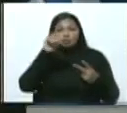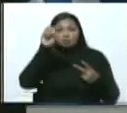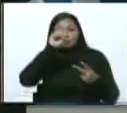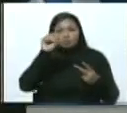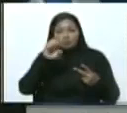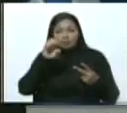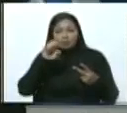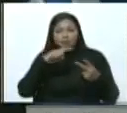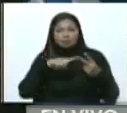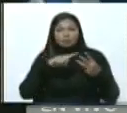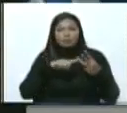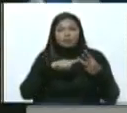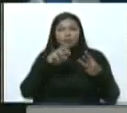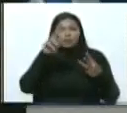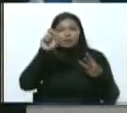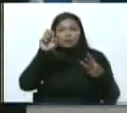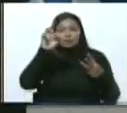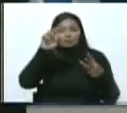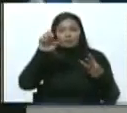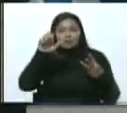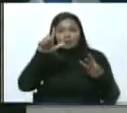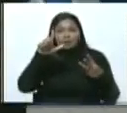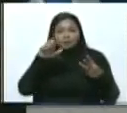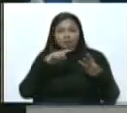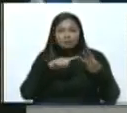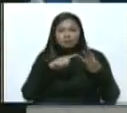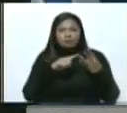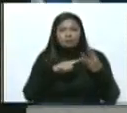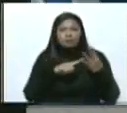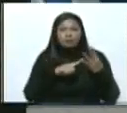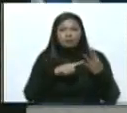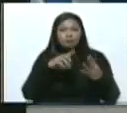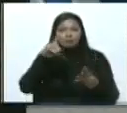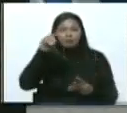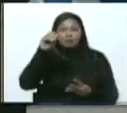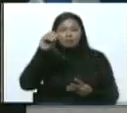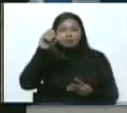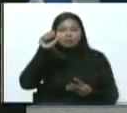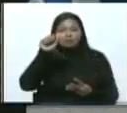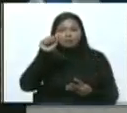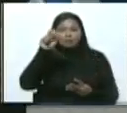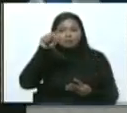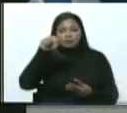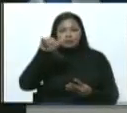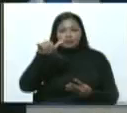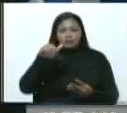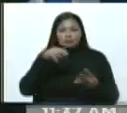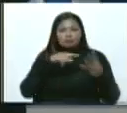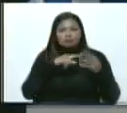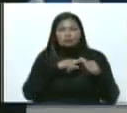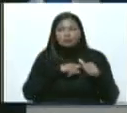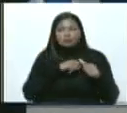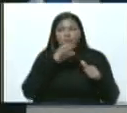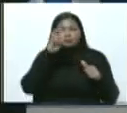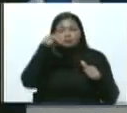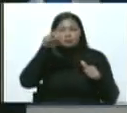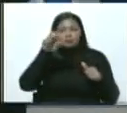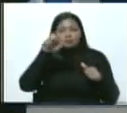Fernández, Rafael Alexander Ríos, Danis Leonel Rangel, Charlie Reinaldo